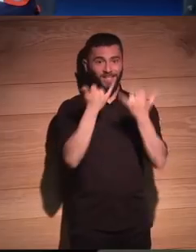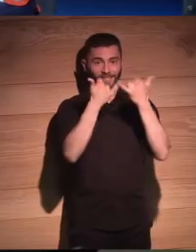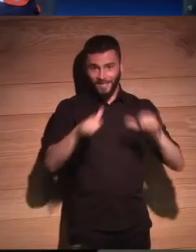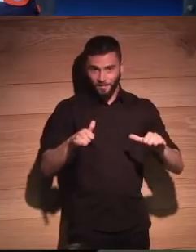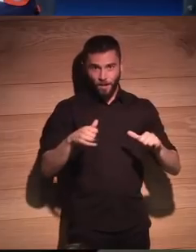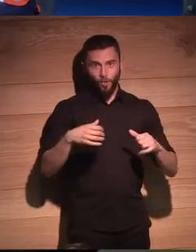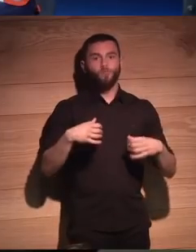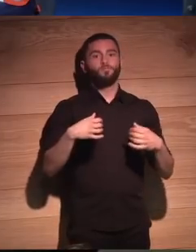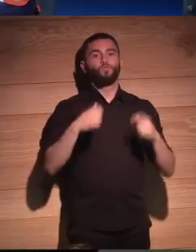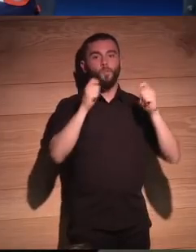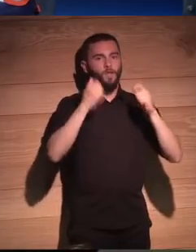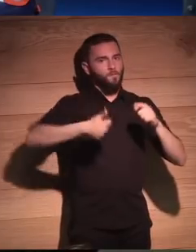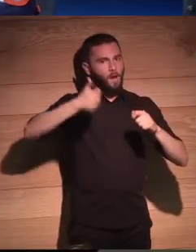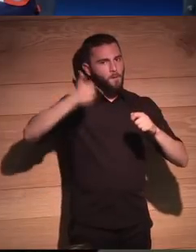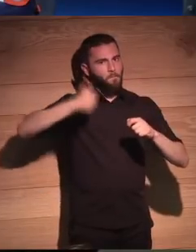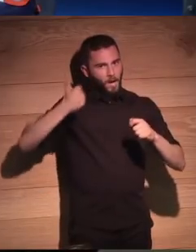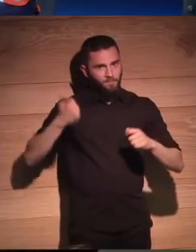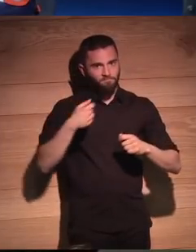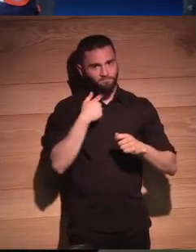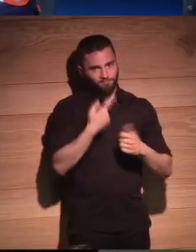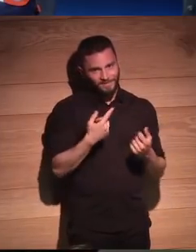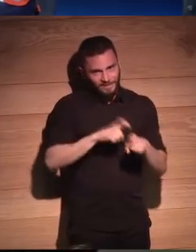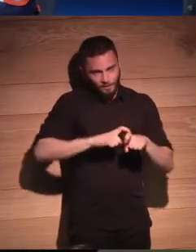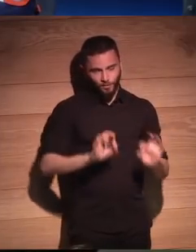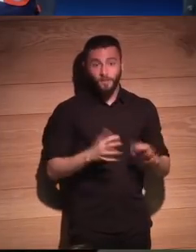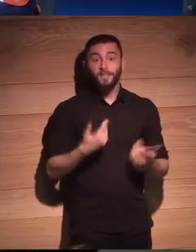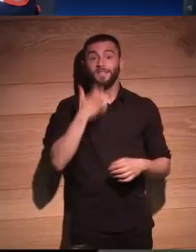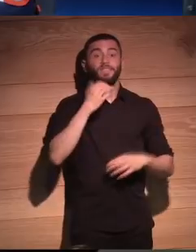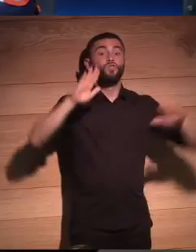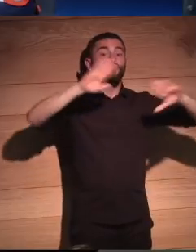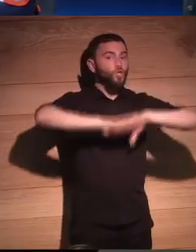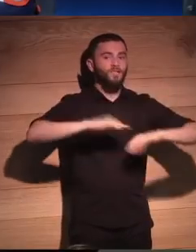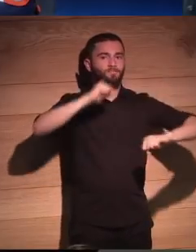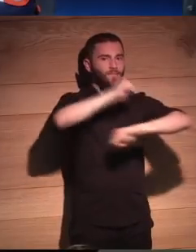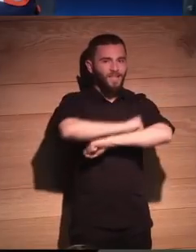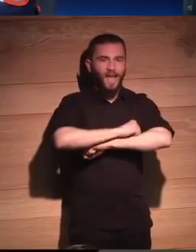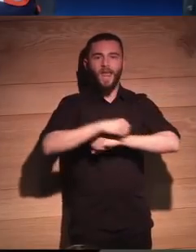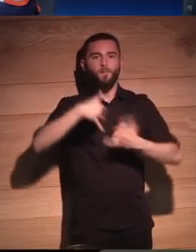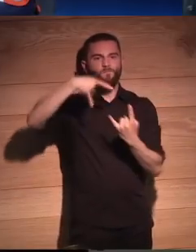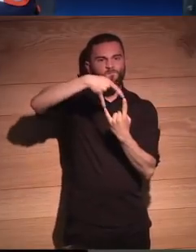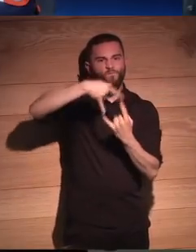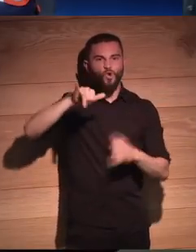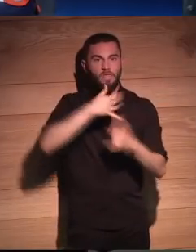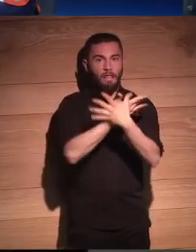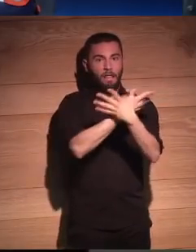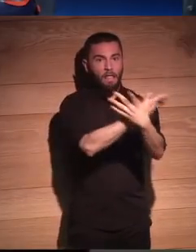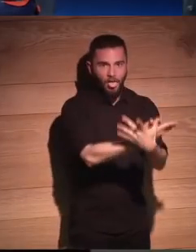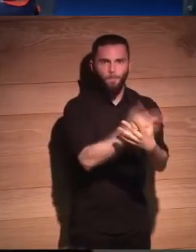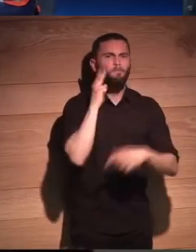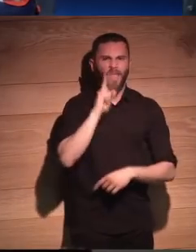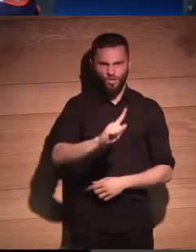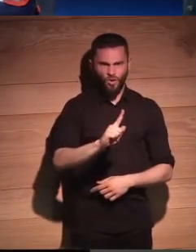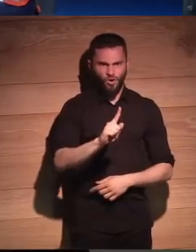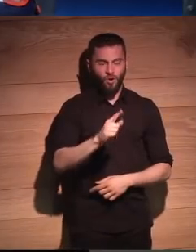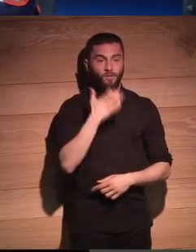suele decirse, y que si alguna de estas noches en vuestra ventana aparece un murciélago, no tengáis miedo. Y que los que no hayáis leído